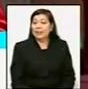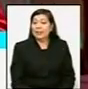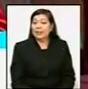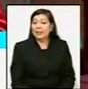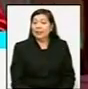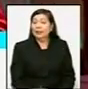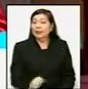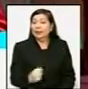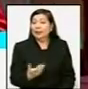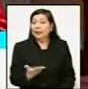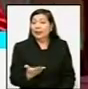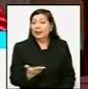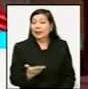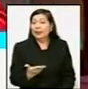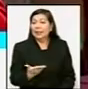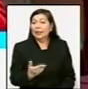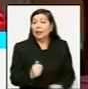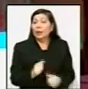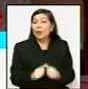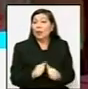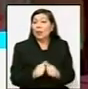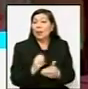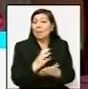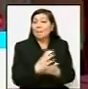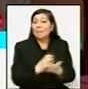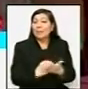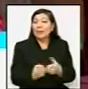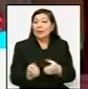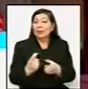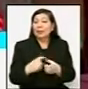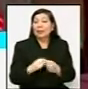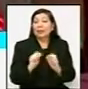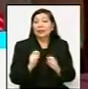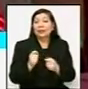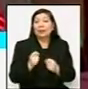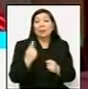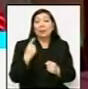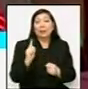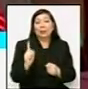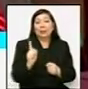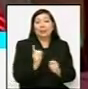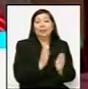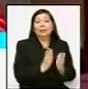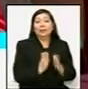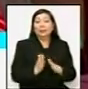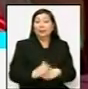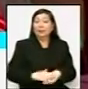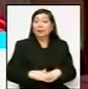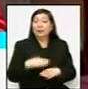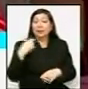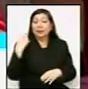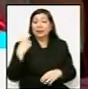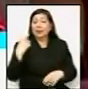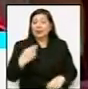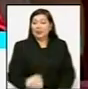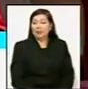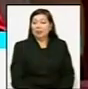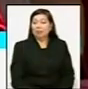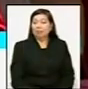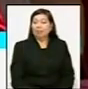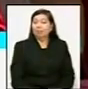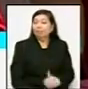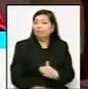la existencia del número mínimo de afiliados exigido para cada tipo de organización política,